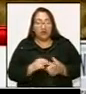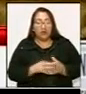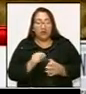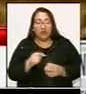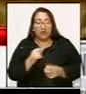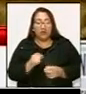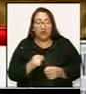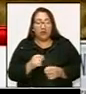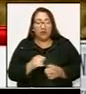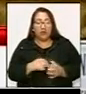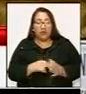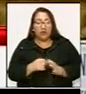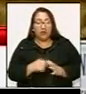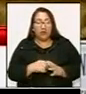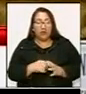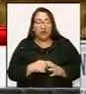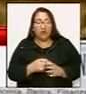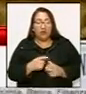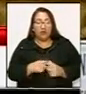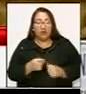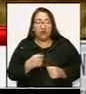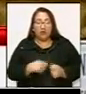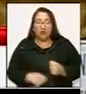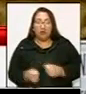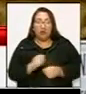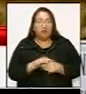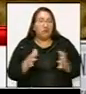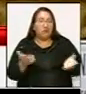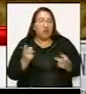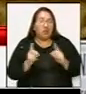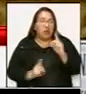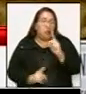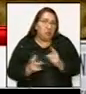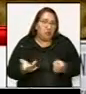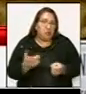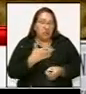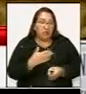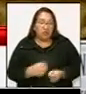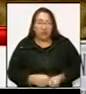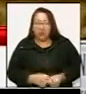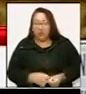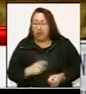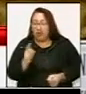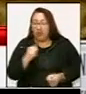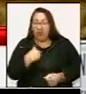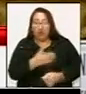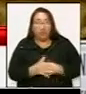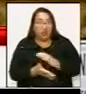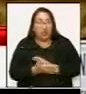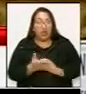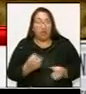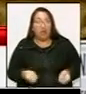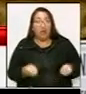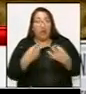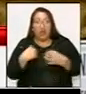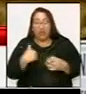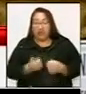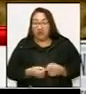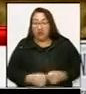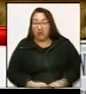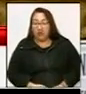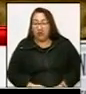es un negocio de unos cuantos, presidente. Y no hay costo-beneficio. Que me diga la señora